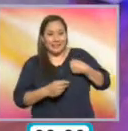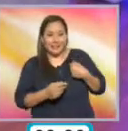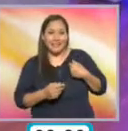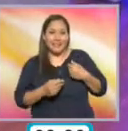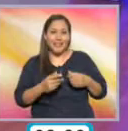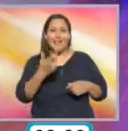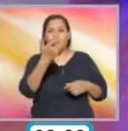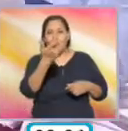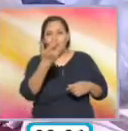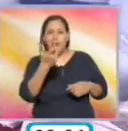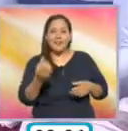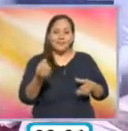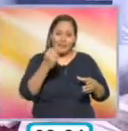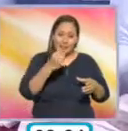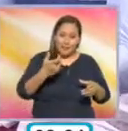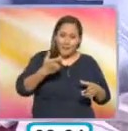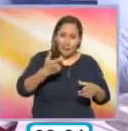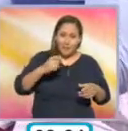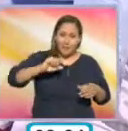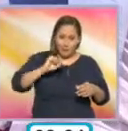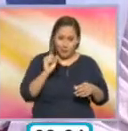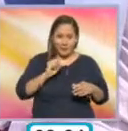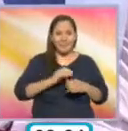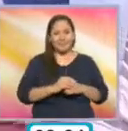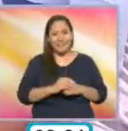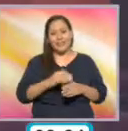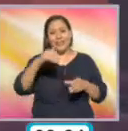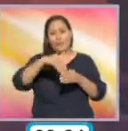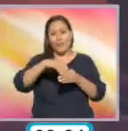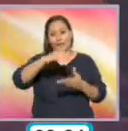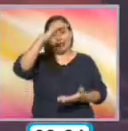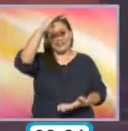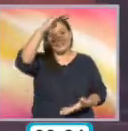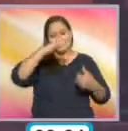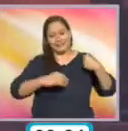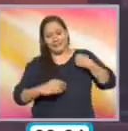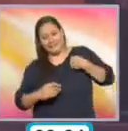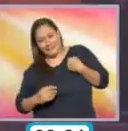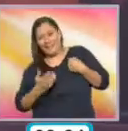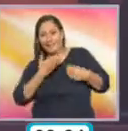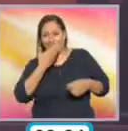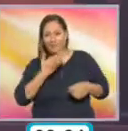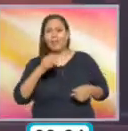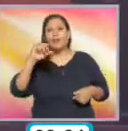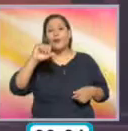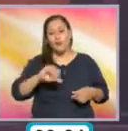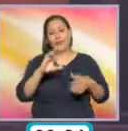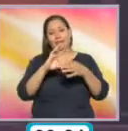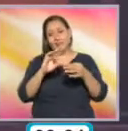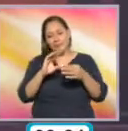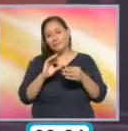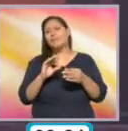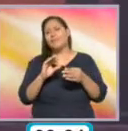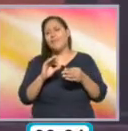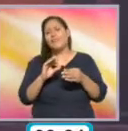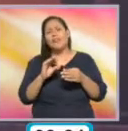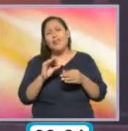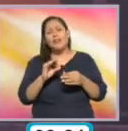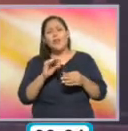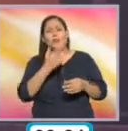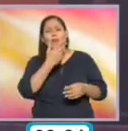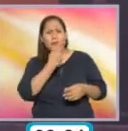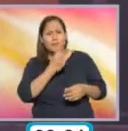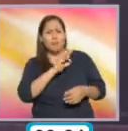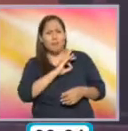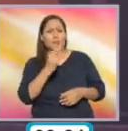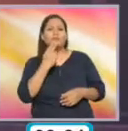Las monedas. Me lo guardas y nosotros tenemos una bolsa de este tamaño. Exactamente. De verdad. Pues, el día de hoy les vamos a hablar un poquito acerca de qué posibilidades hay